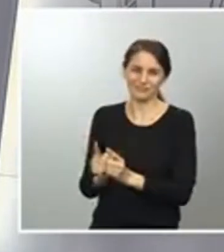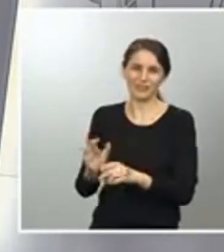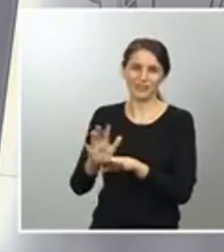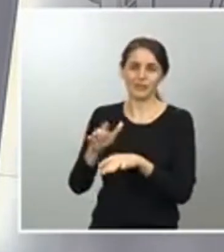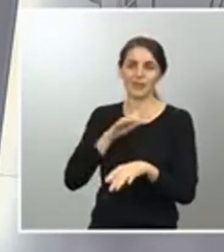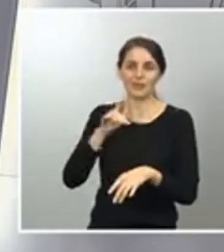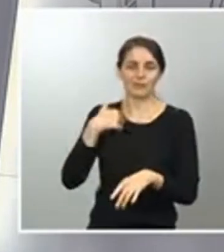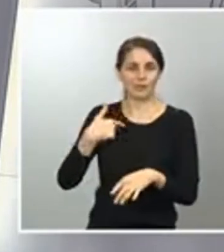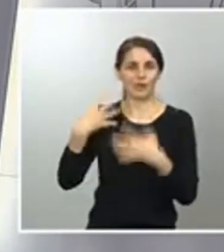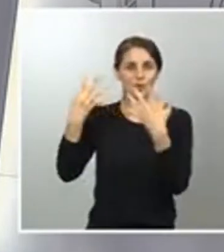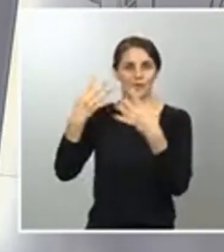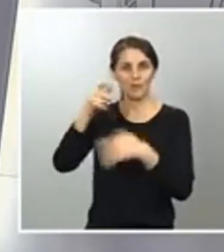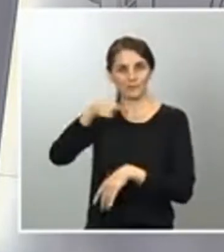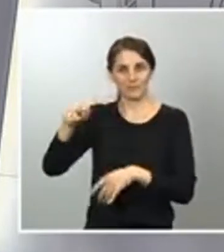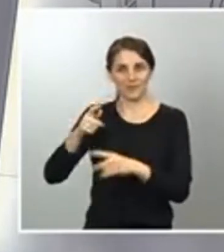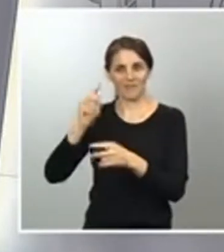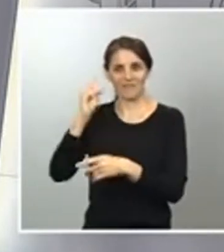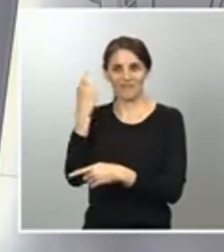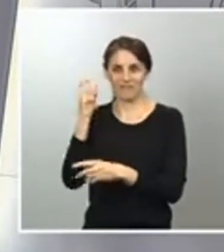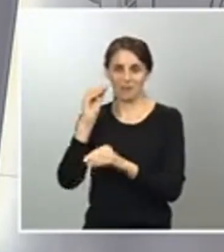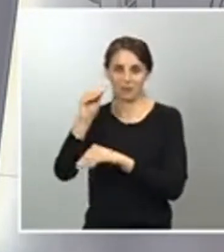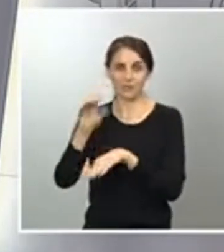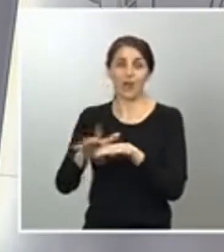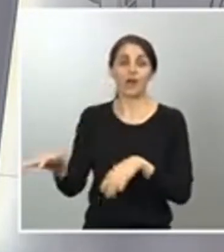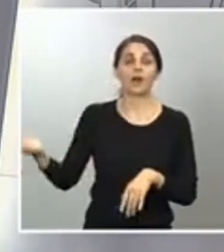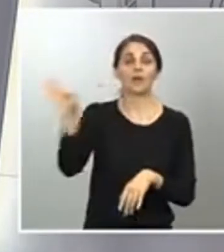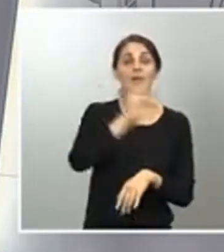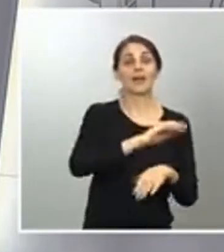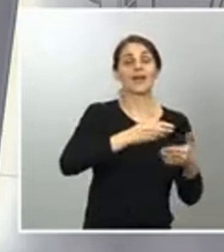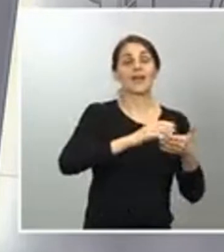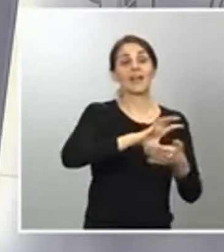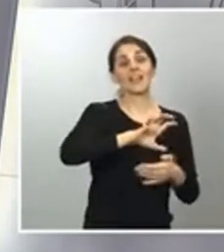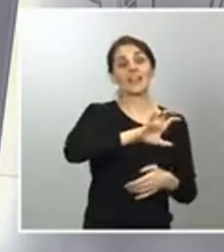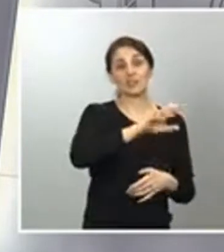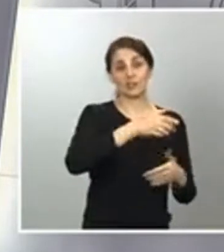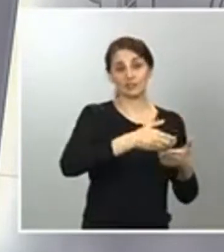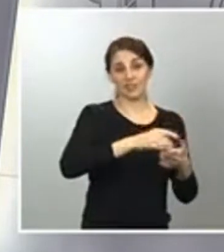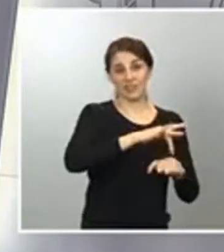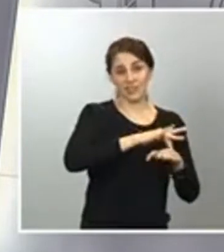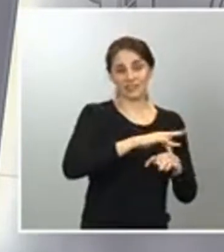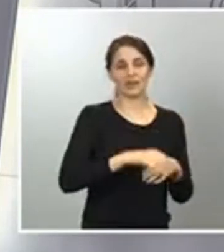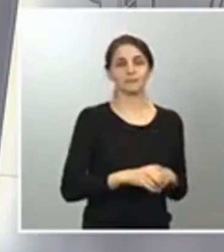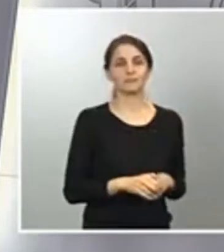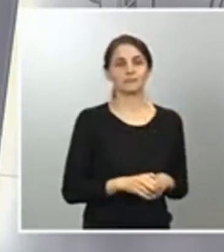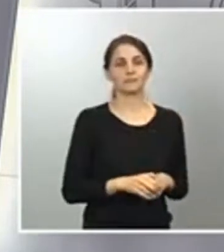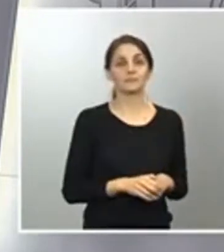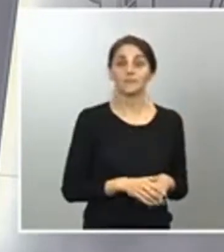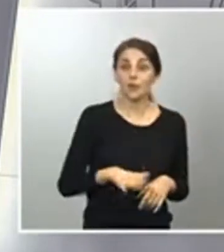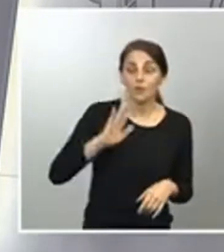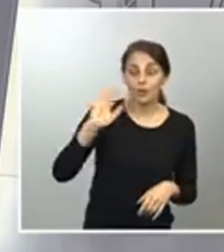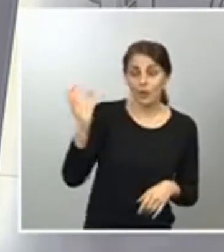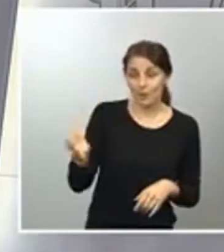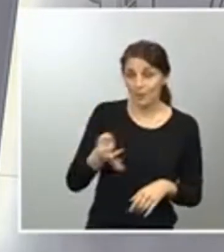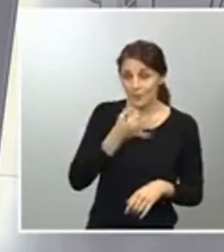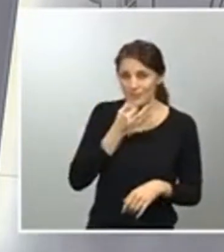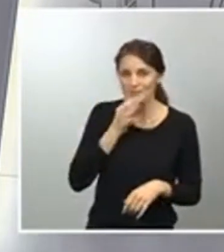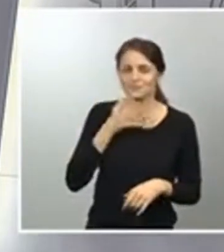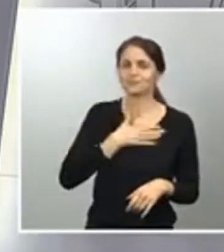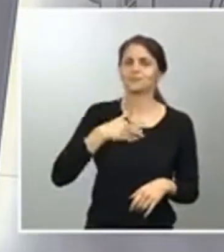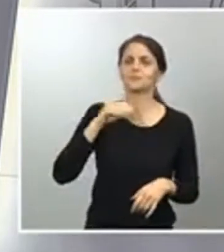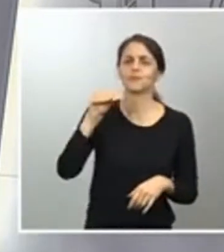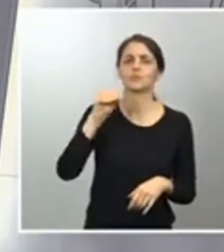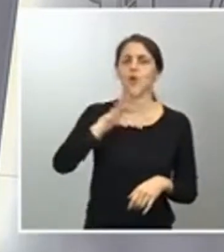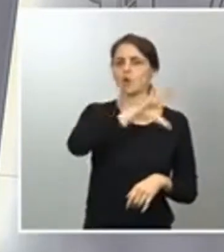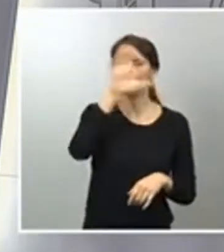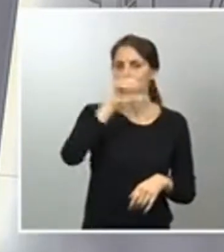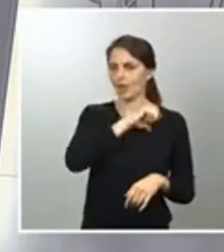Adelante. Sí, buenas tardes, presidente. Soy Sara González, de Nació Digital. Hay comunidades autónomas, entre ellas